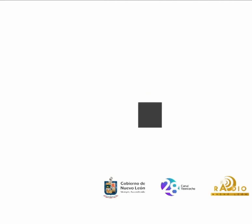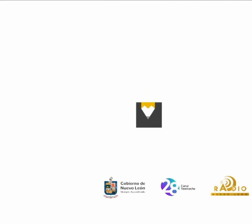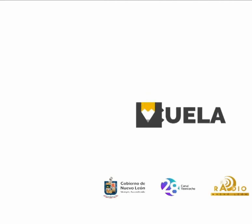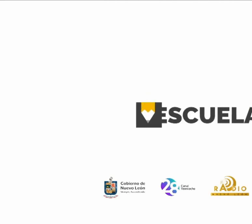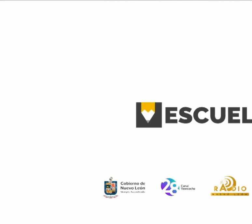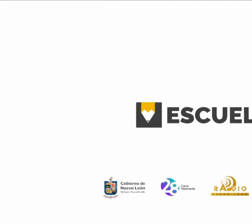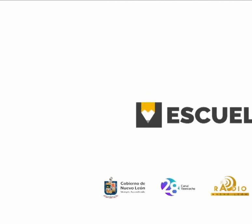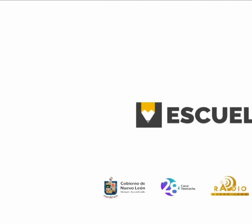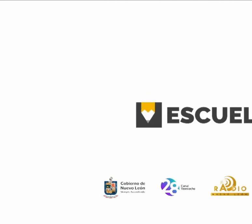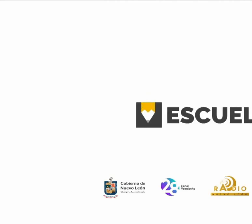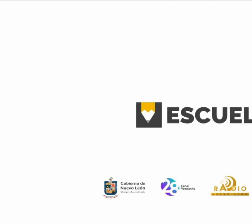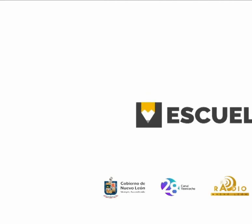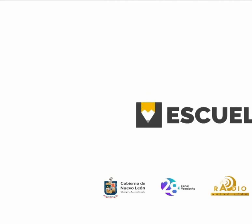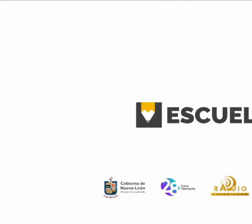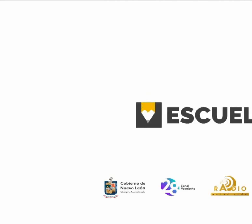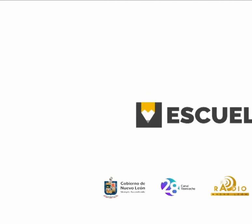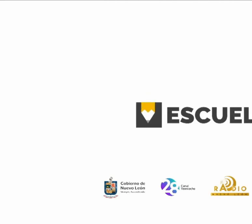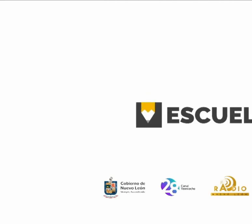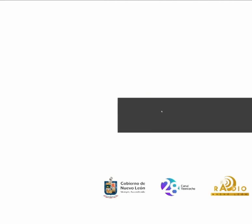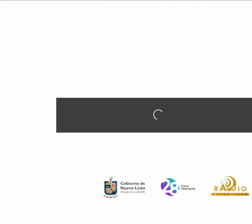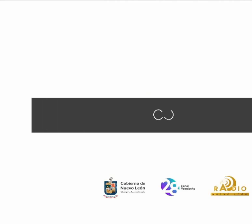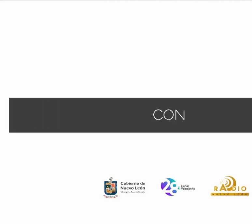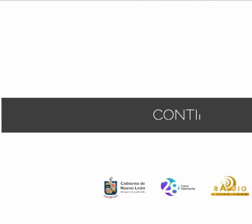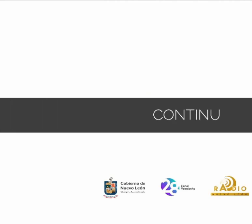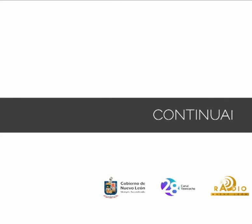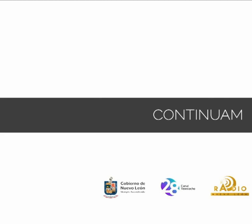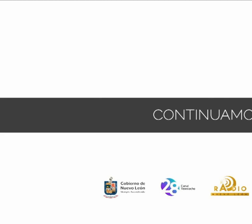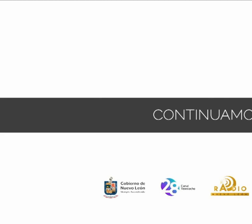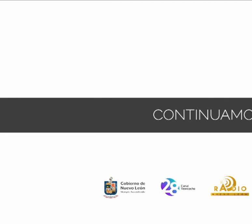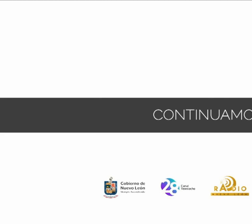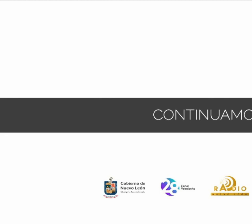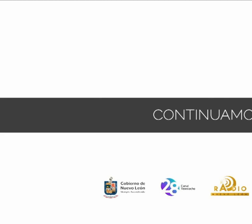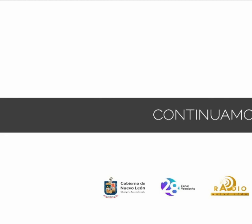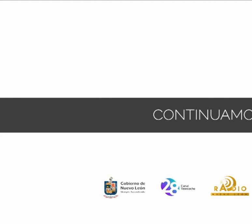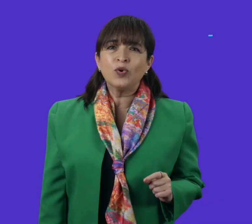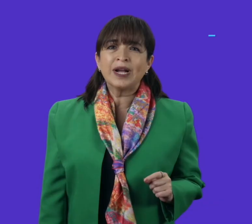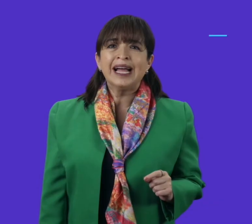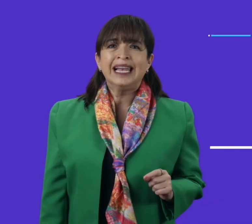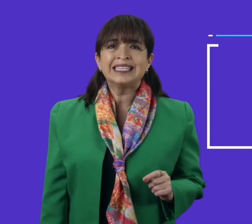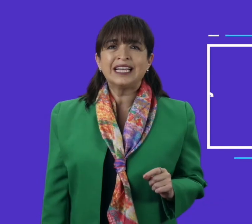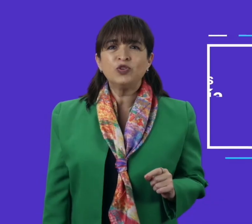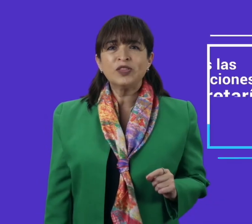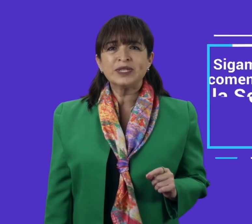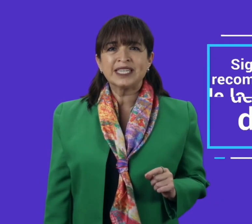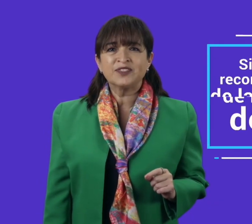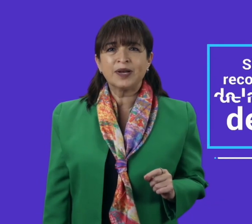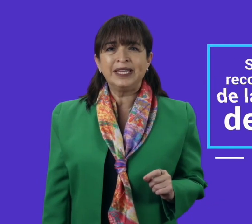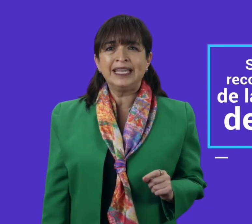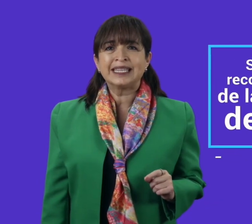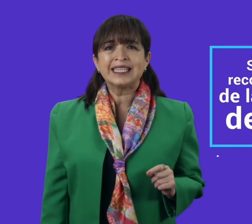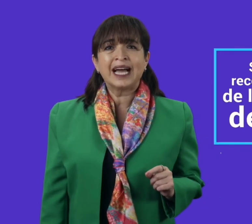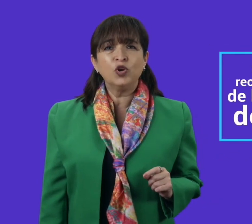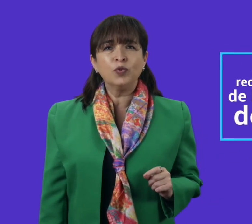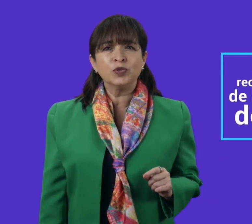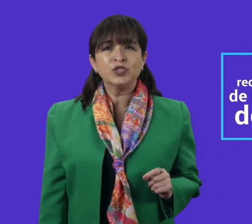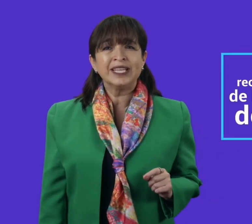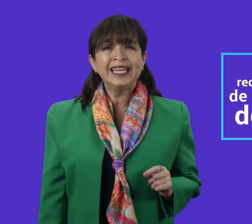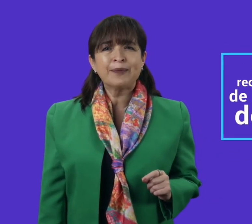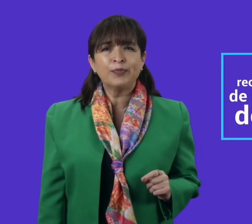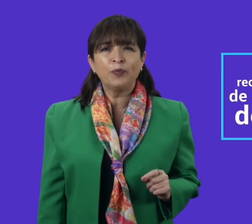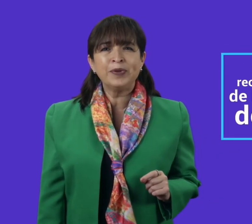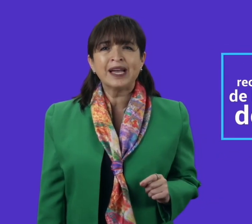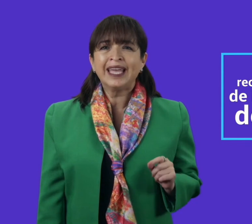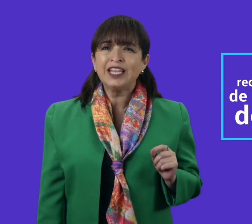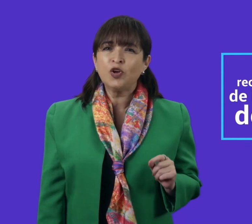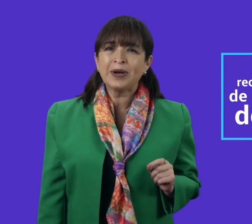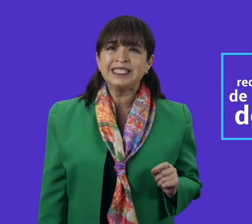Esto es Escuela TV Continuamos La salud de nuestras familias, alumnos